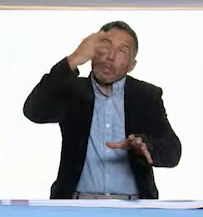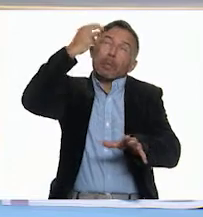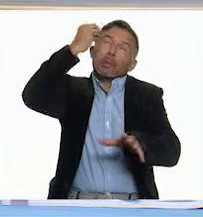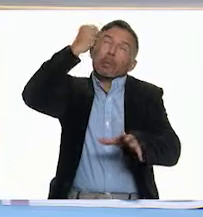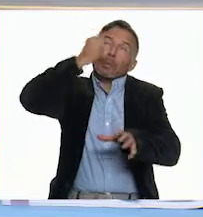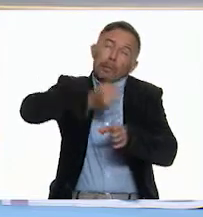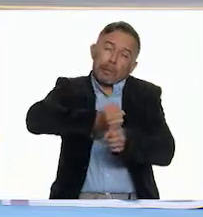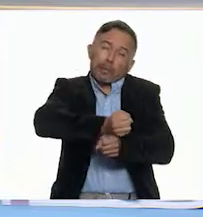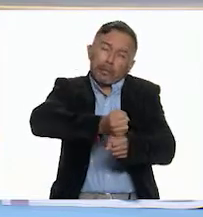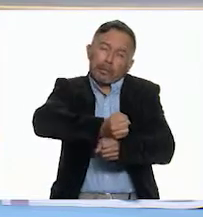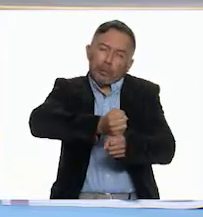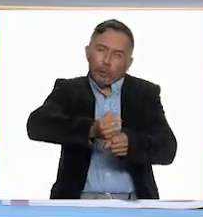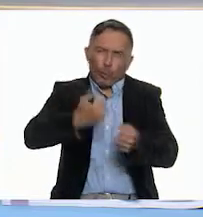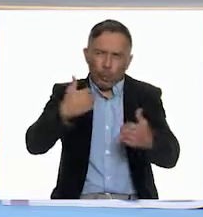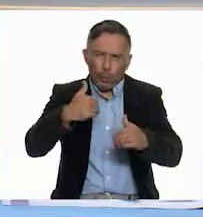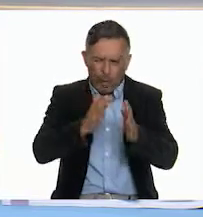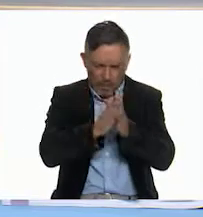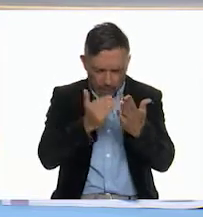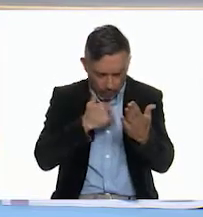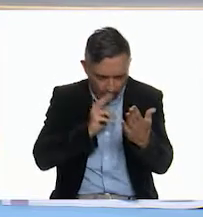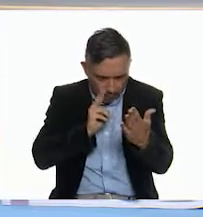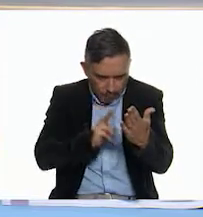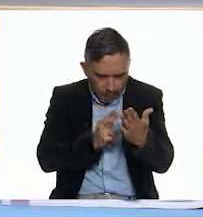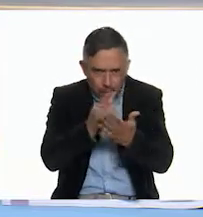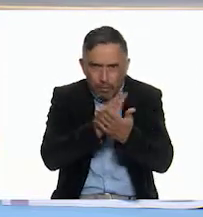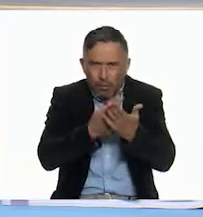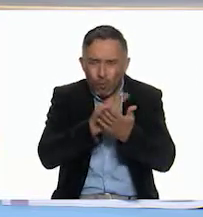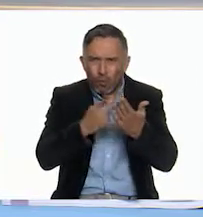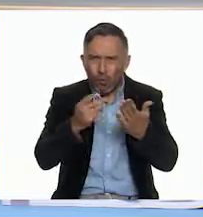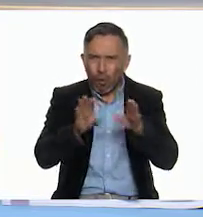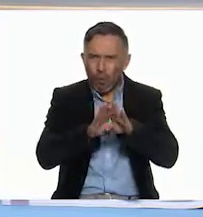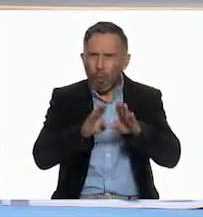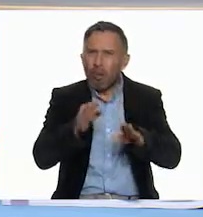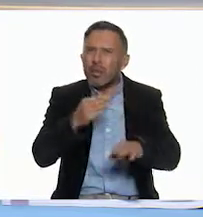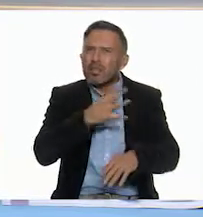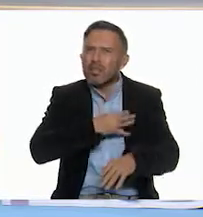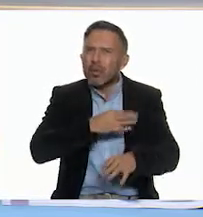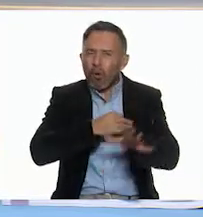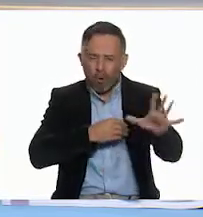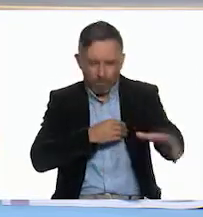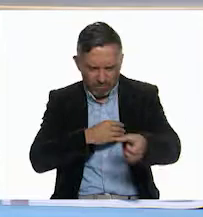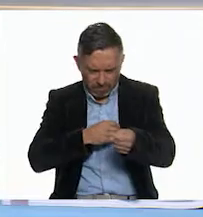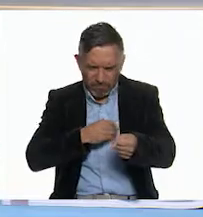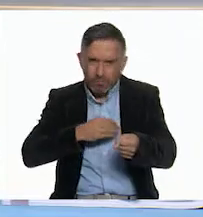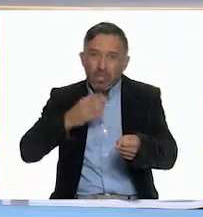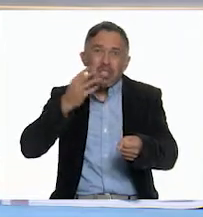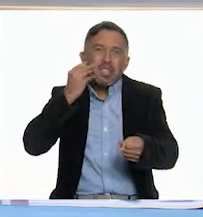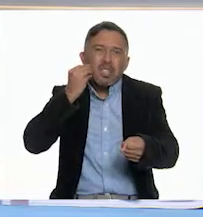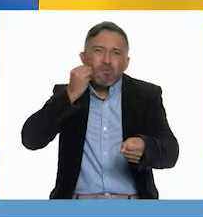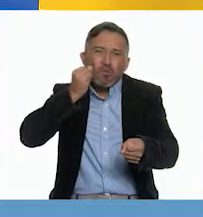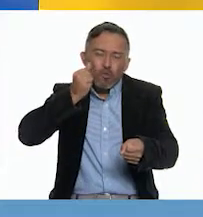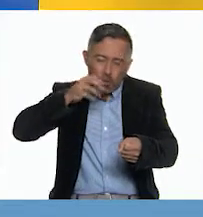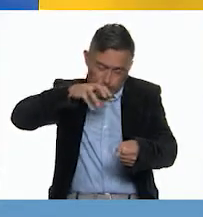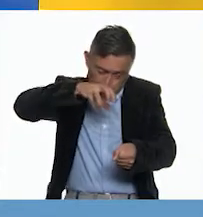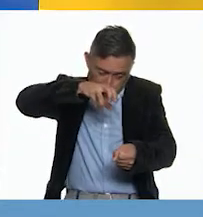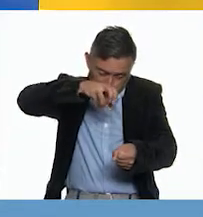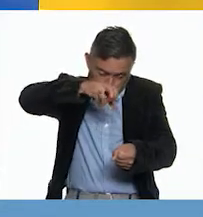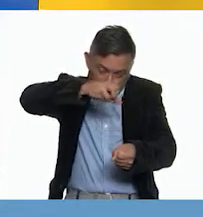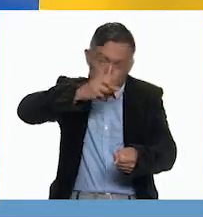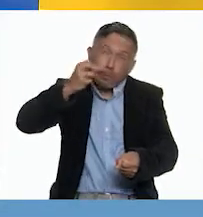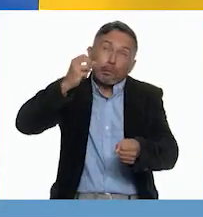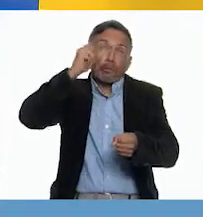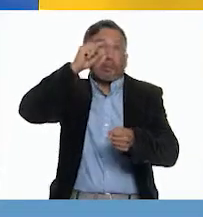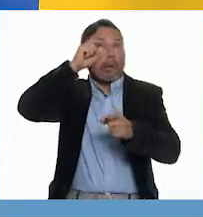cómo agarra a uno, le exprime un limón así con el ojo abierto. Así es,